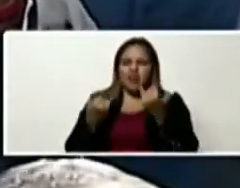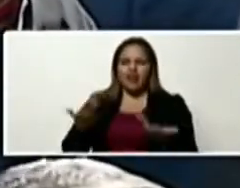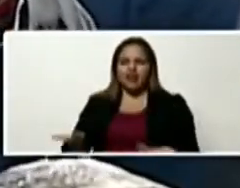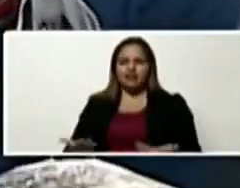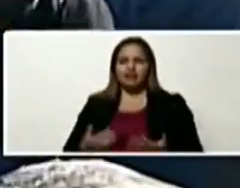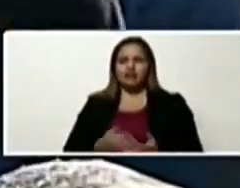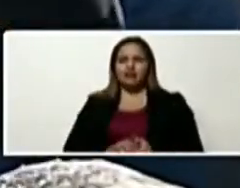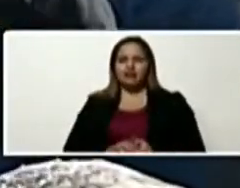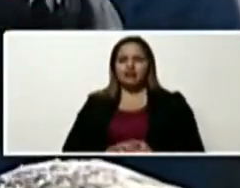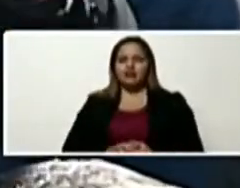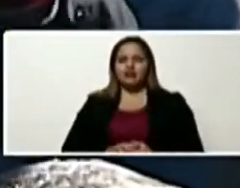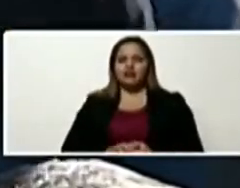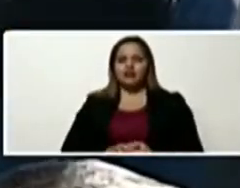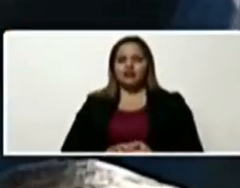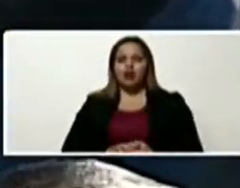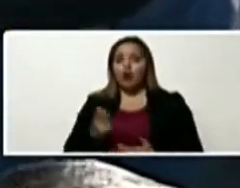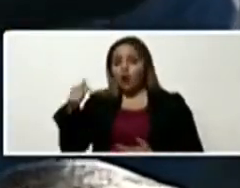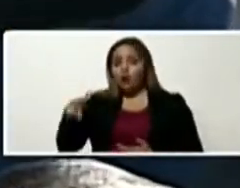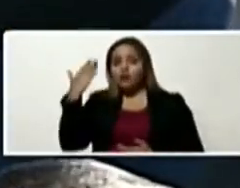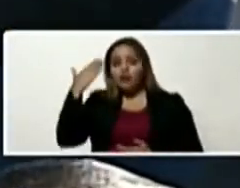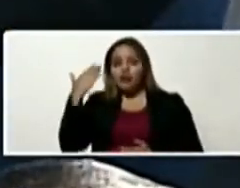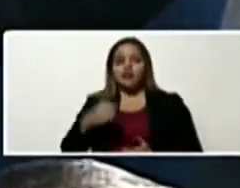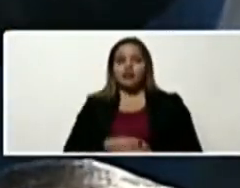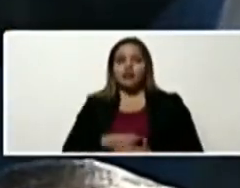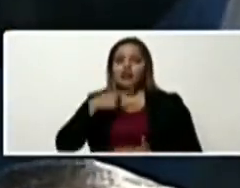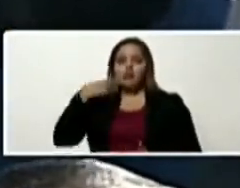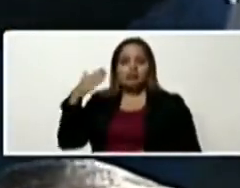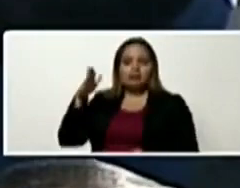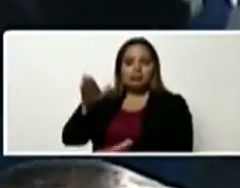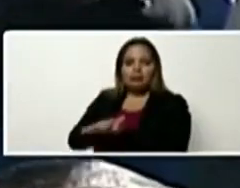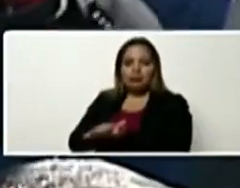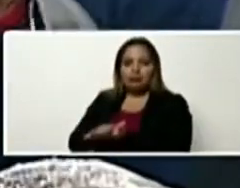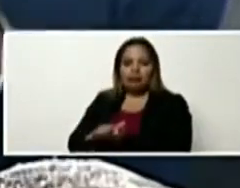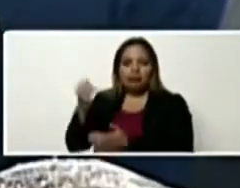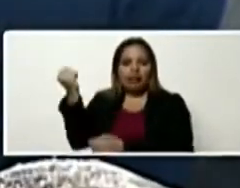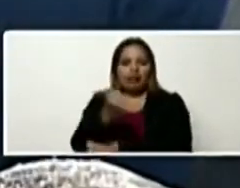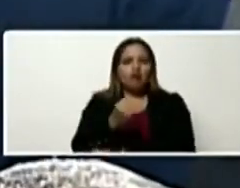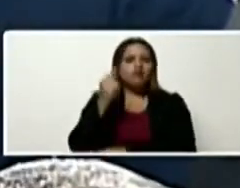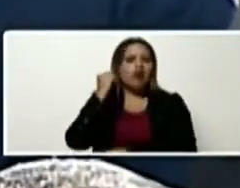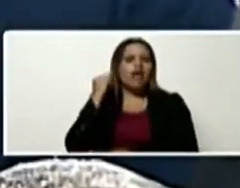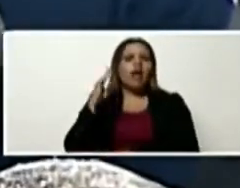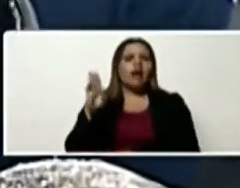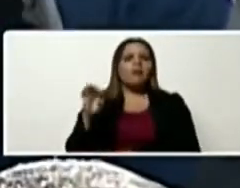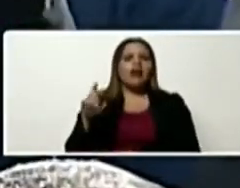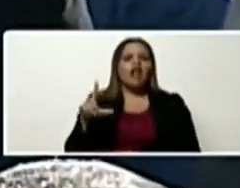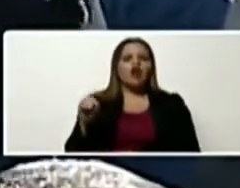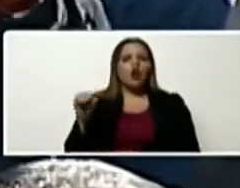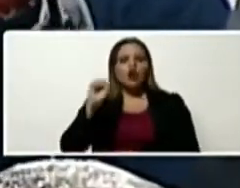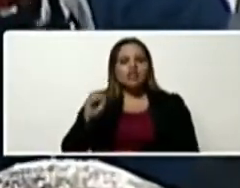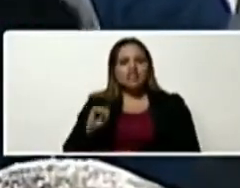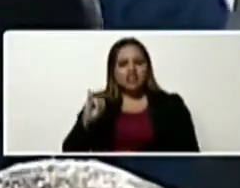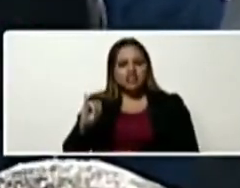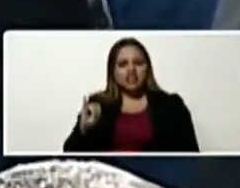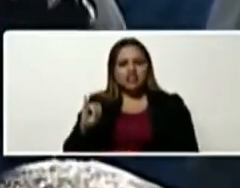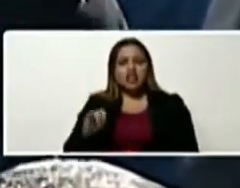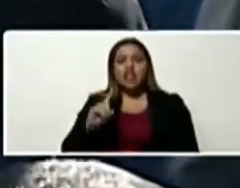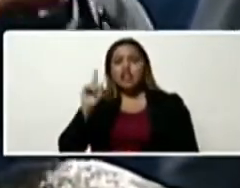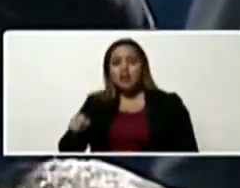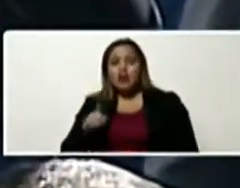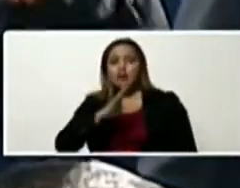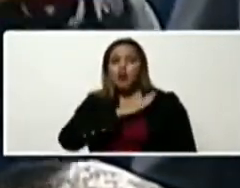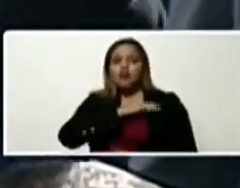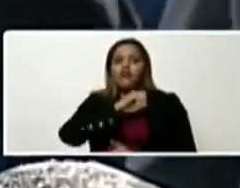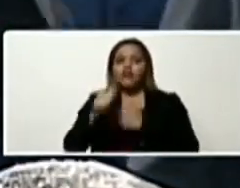intención de, hoy lo sabemos, de asesinar a Nancy Pelosi. No solo a Nancy Pelosi, sino al